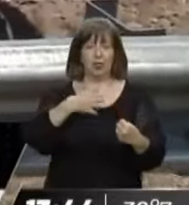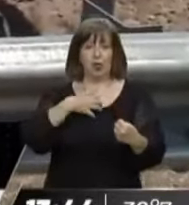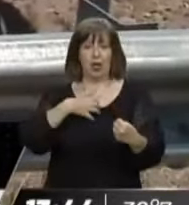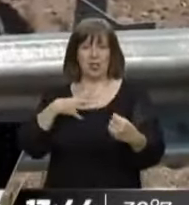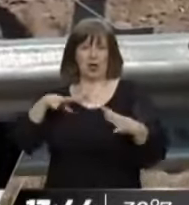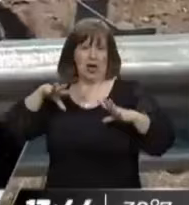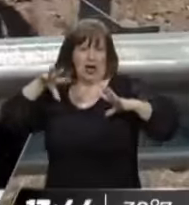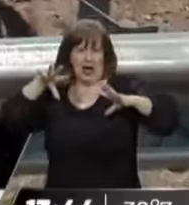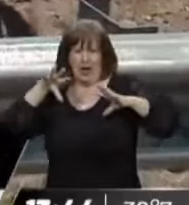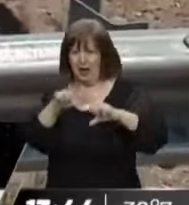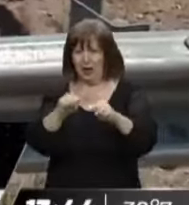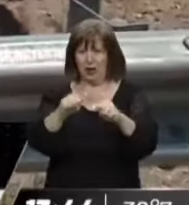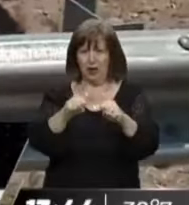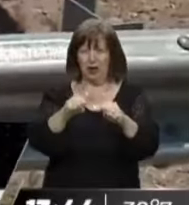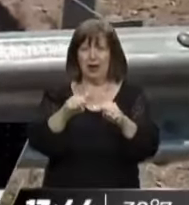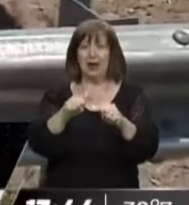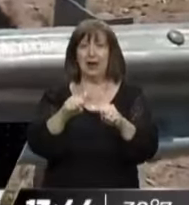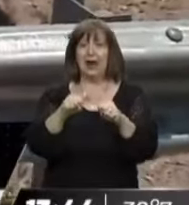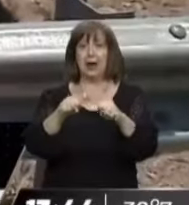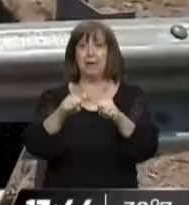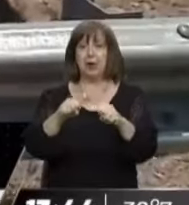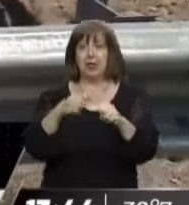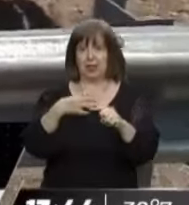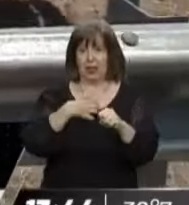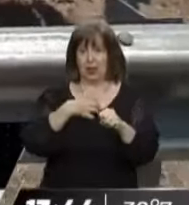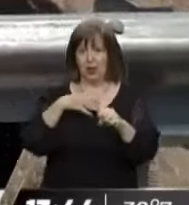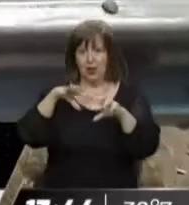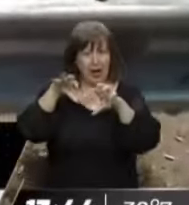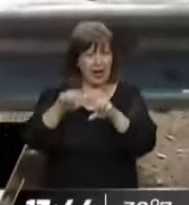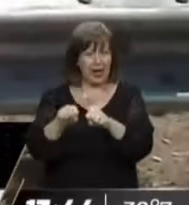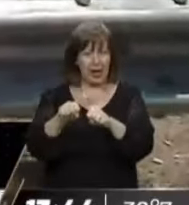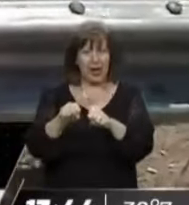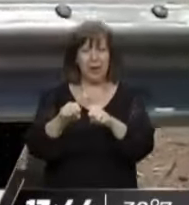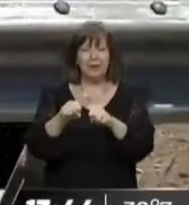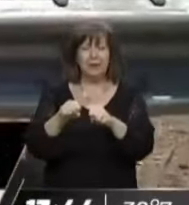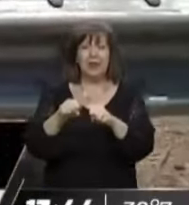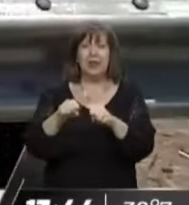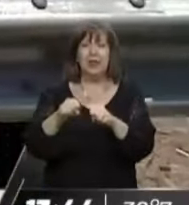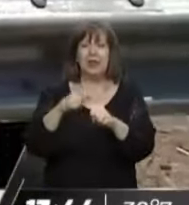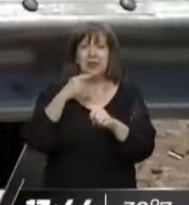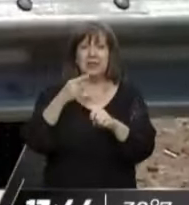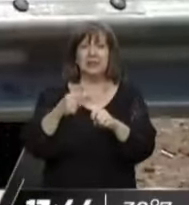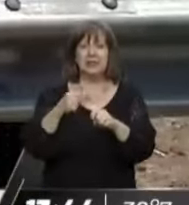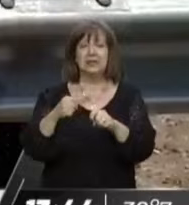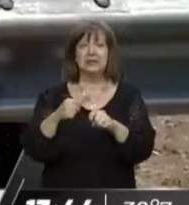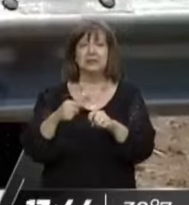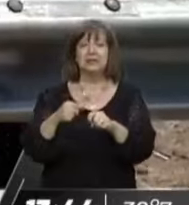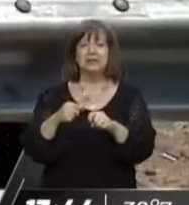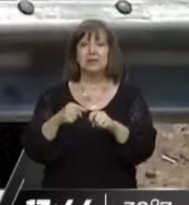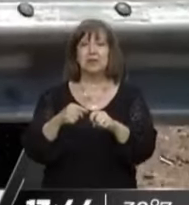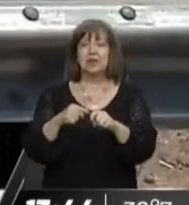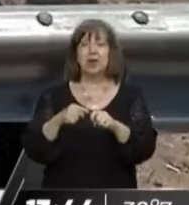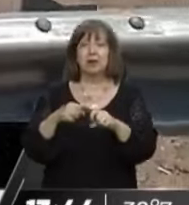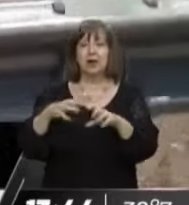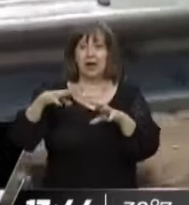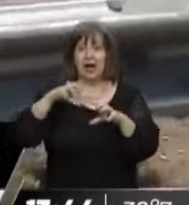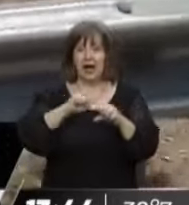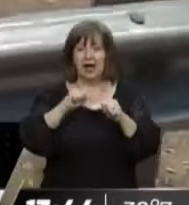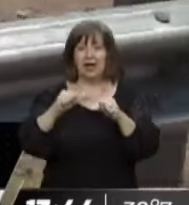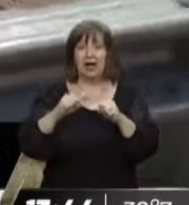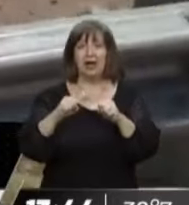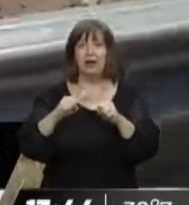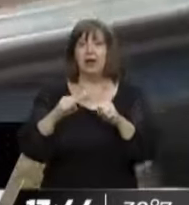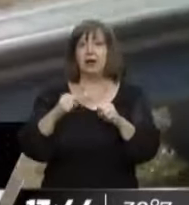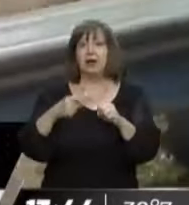Will, el conductor de la camioneta, el dueño de la camioneta, que el ladrón le decía, si no te bajás o si no te tirás, nos